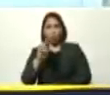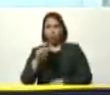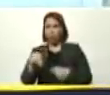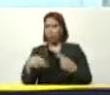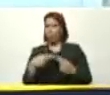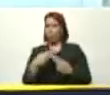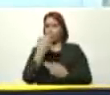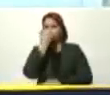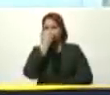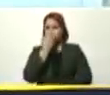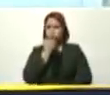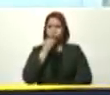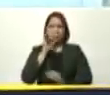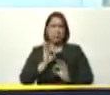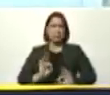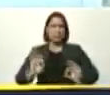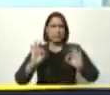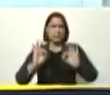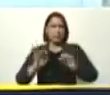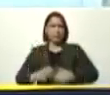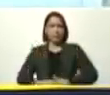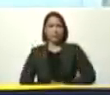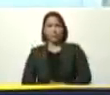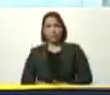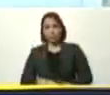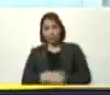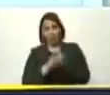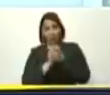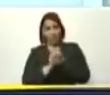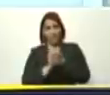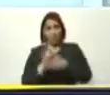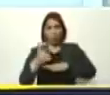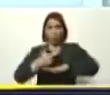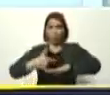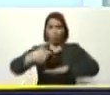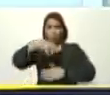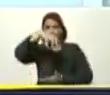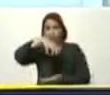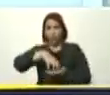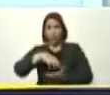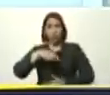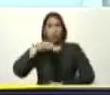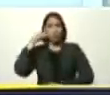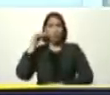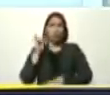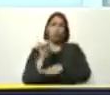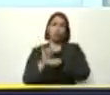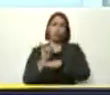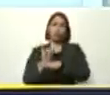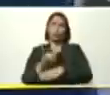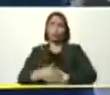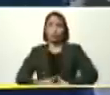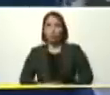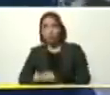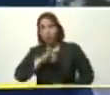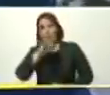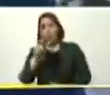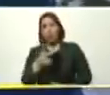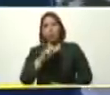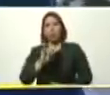para nada. El compañero gobernador de Sucre, Gilberto